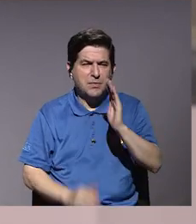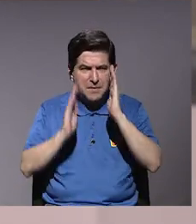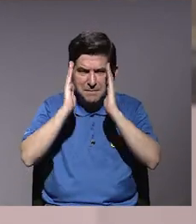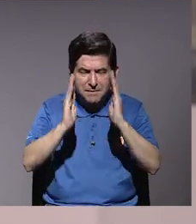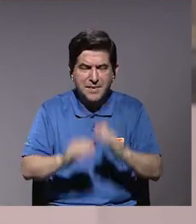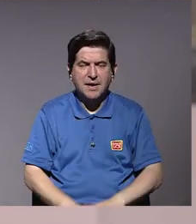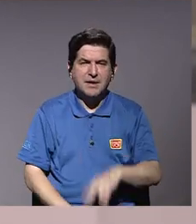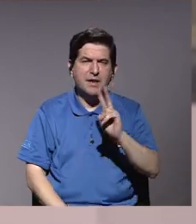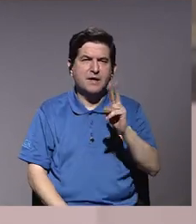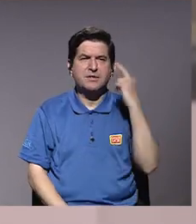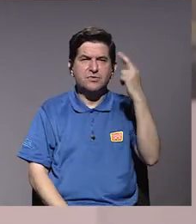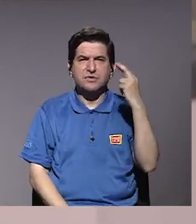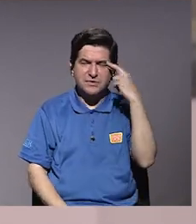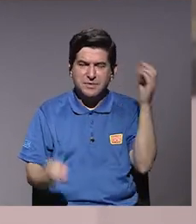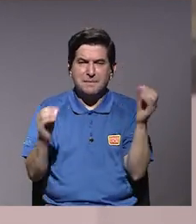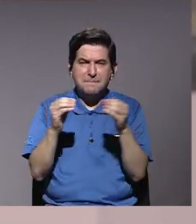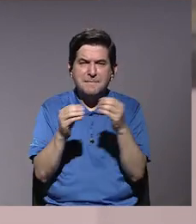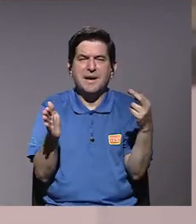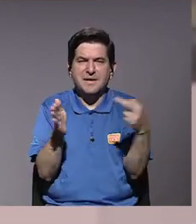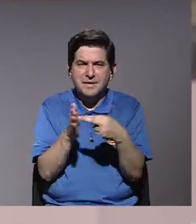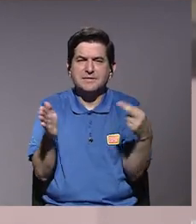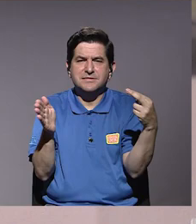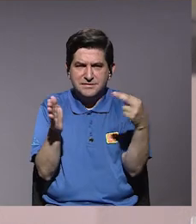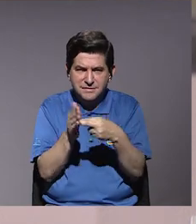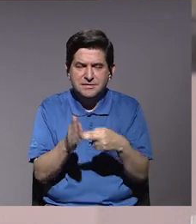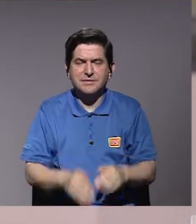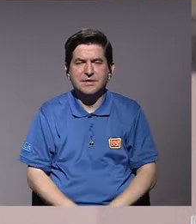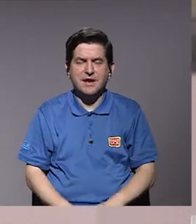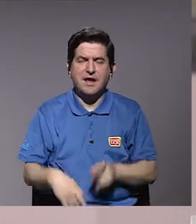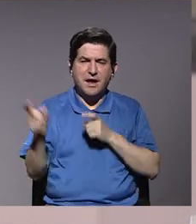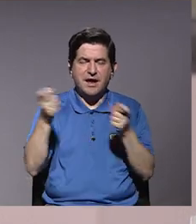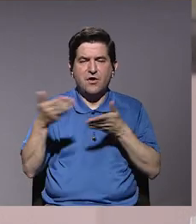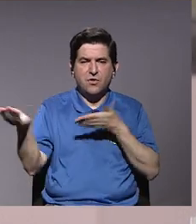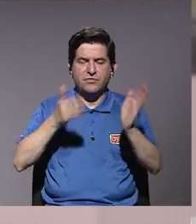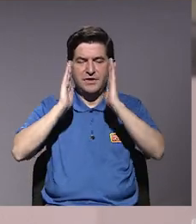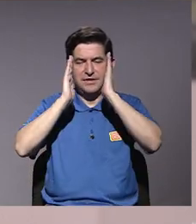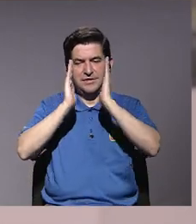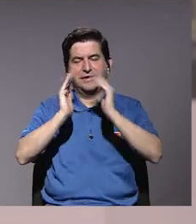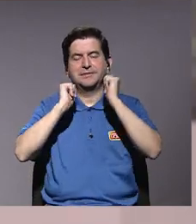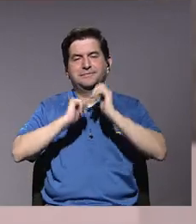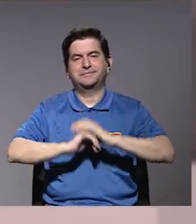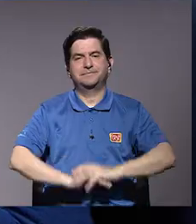dos de las causas más reiterativas de mayor frecuencia en las contralorías de servicios.